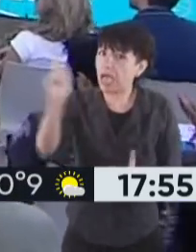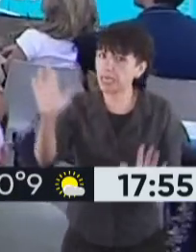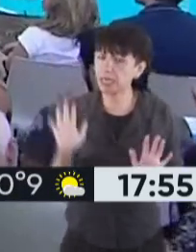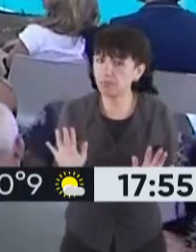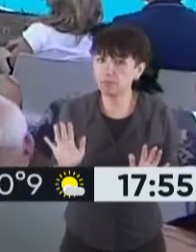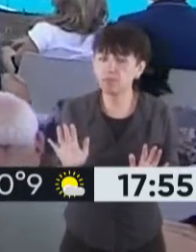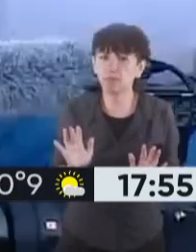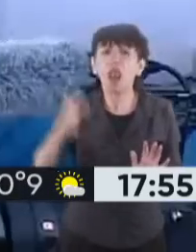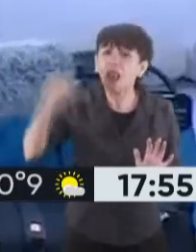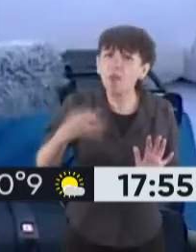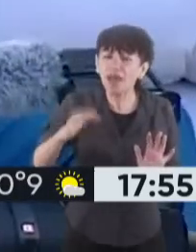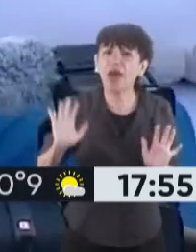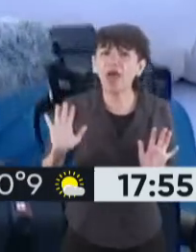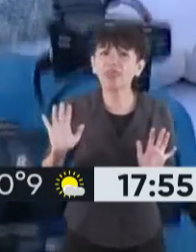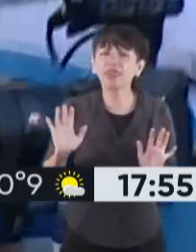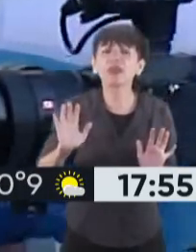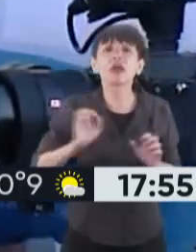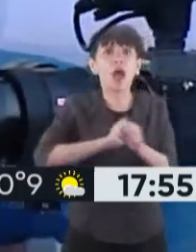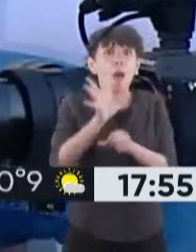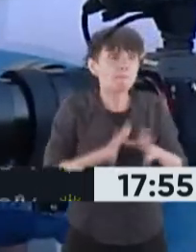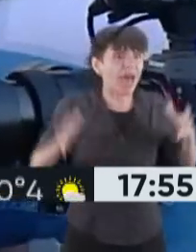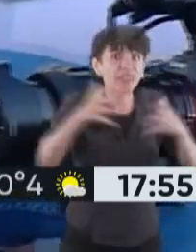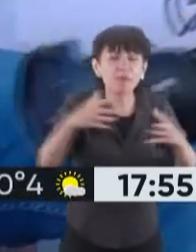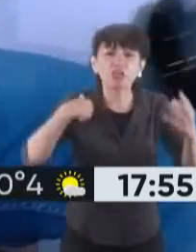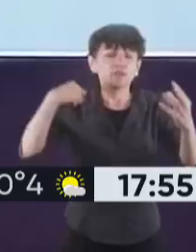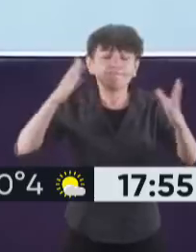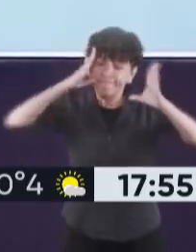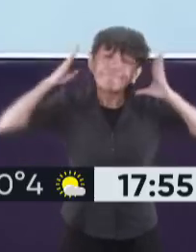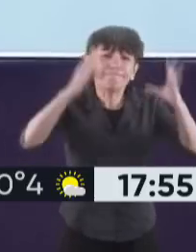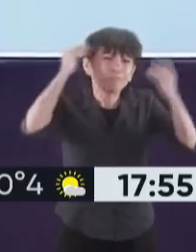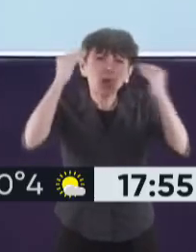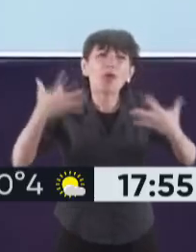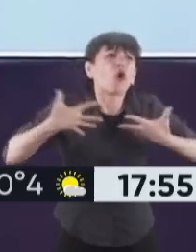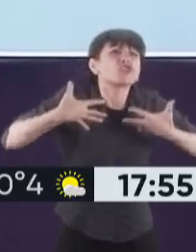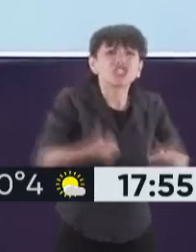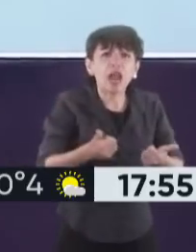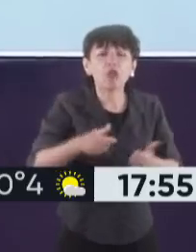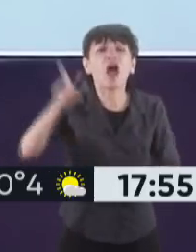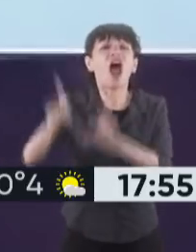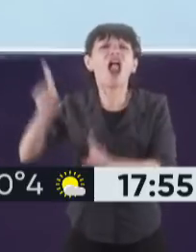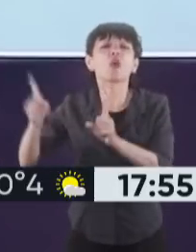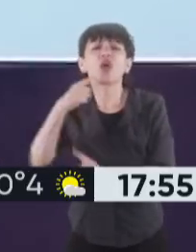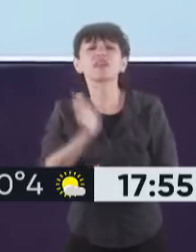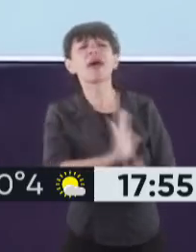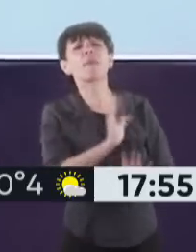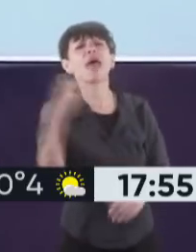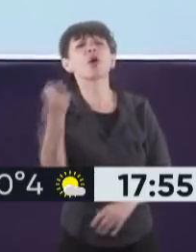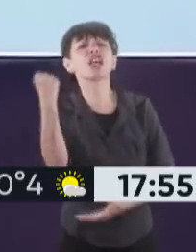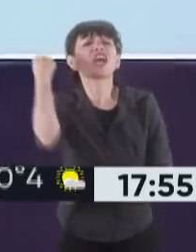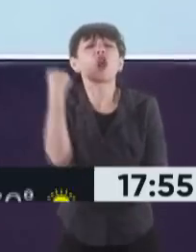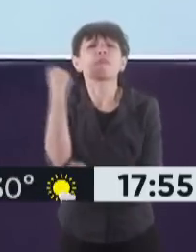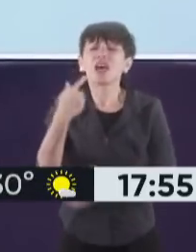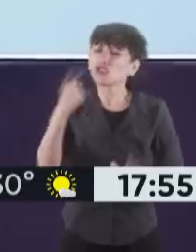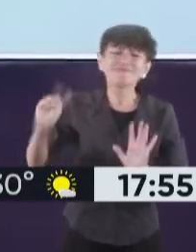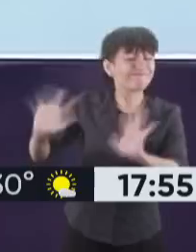Es verdad que cuando vino la pandemia me preocupé por la salud de la gente y muchos me decían, no pares la economía, no pares la economía. Y yo decía,